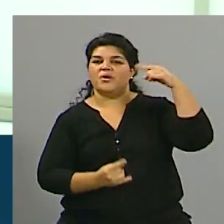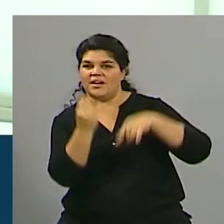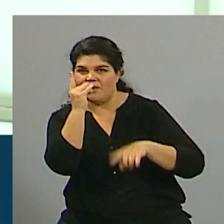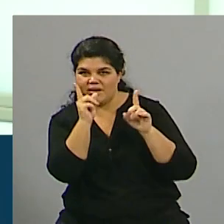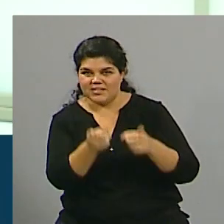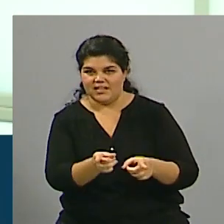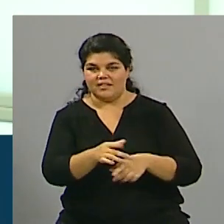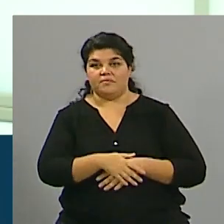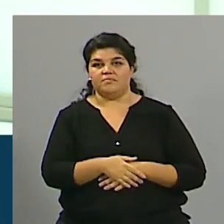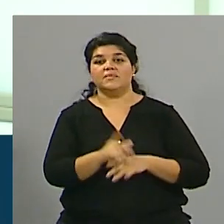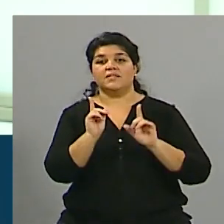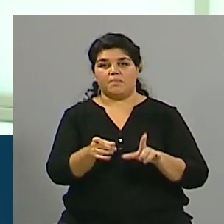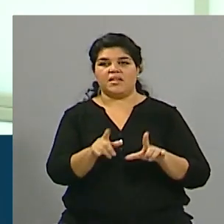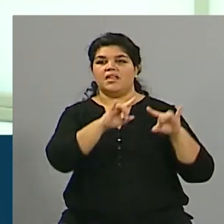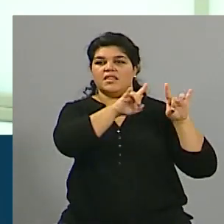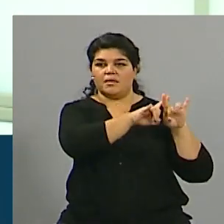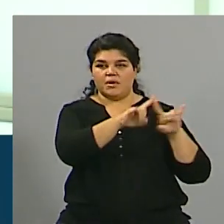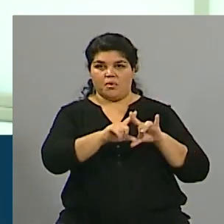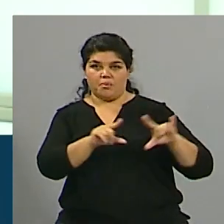recuerden que en nuestro portal